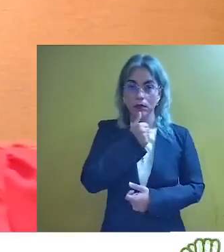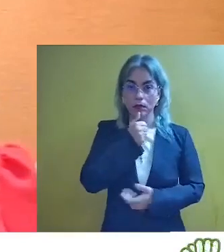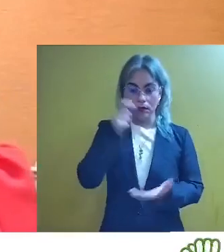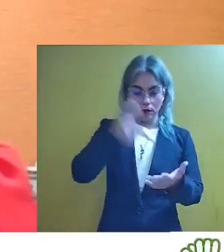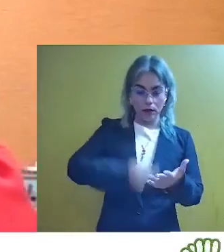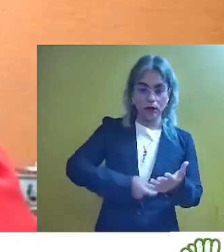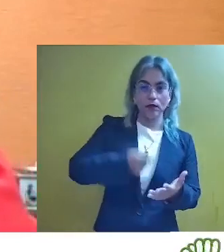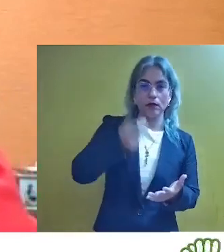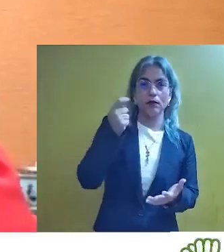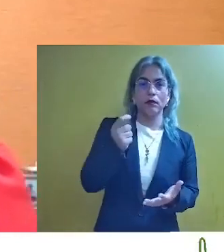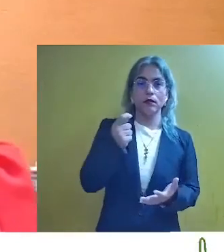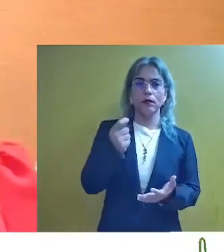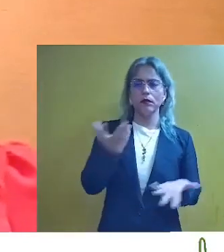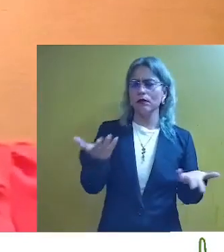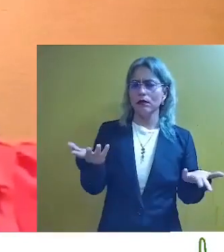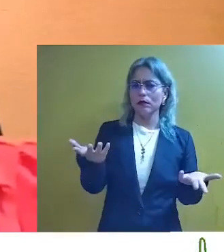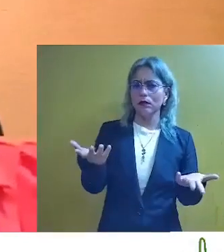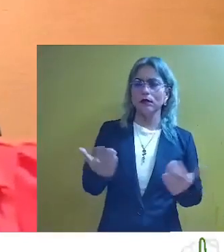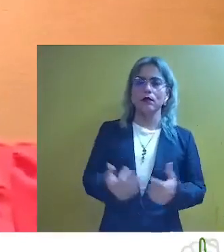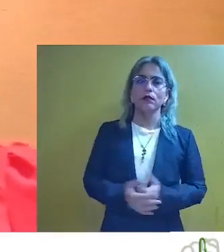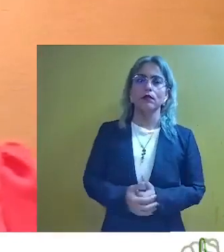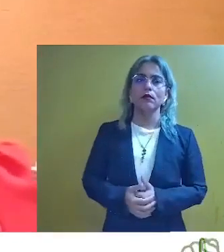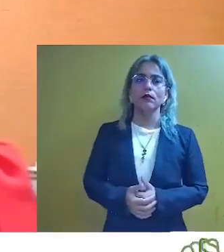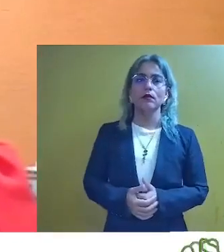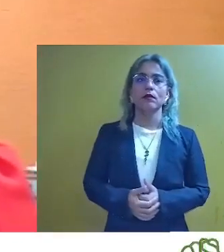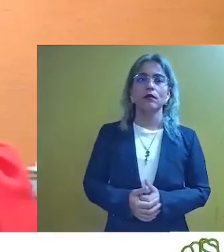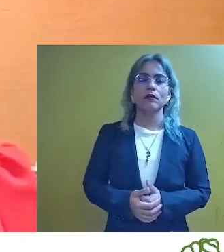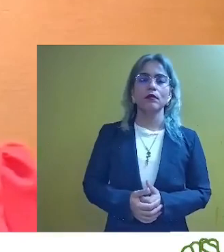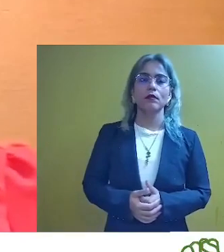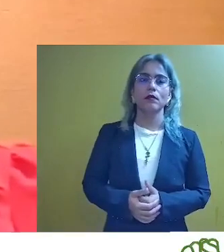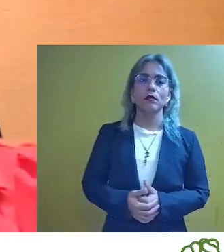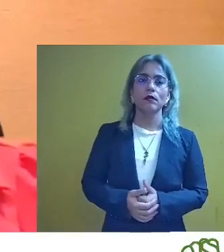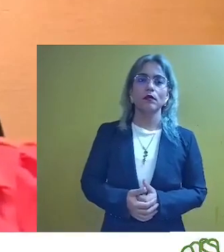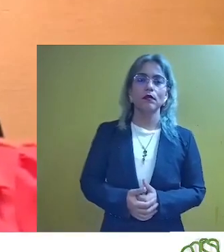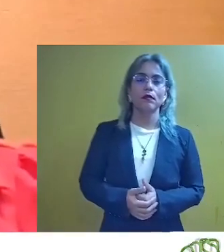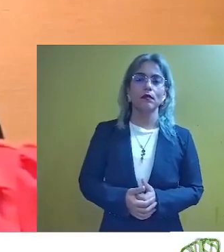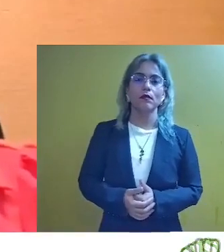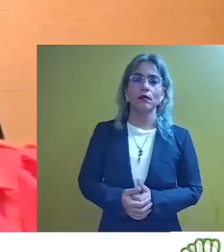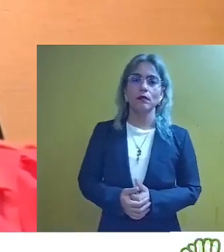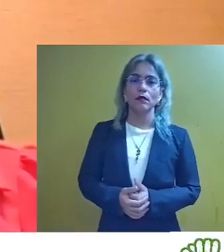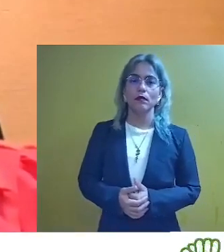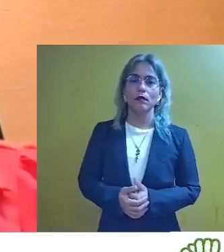sentencia interlocutoria para cumplir la